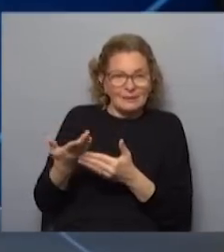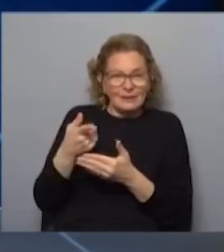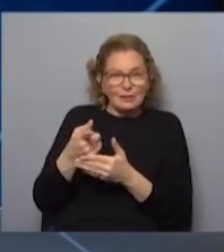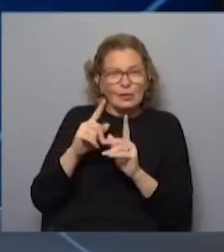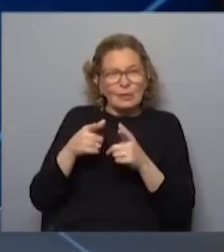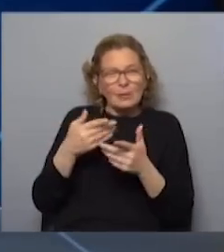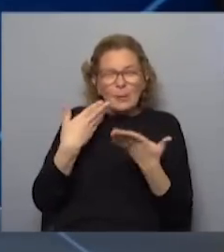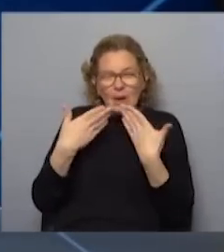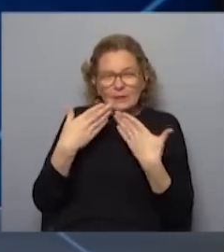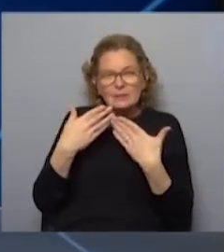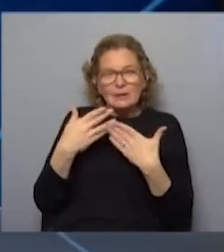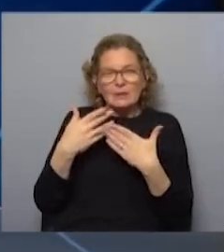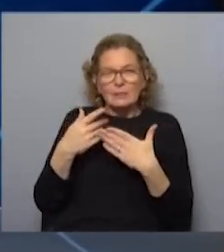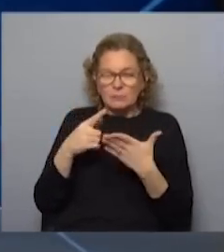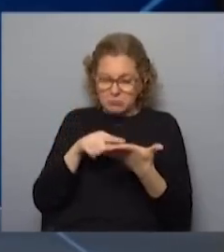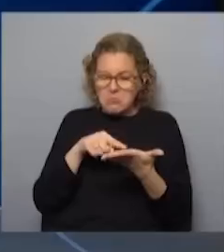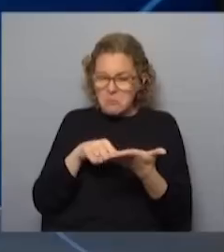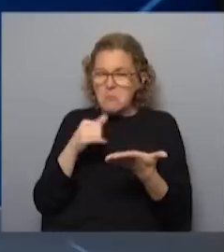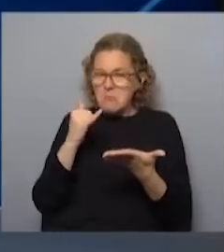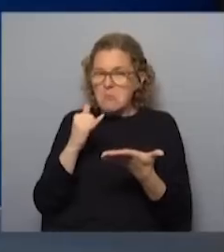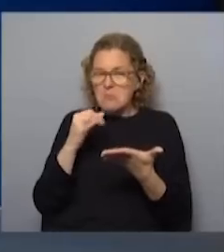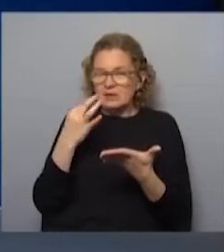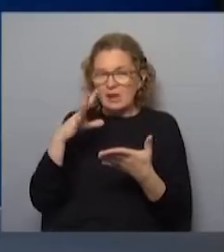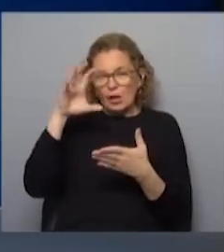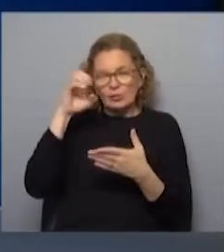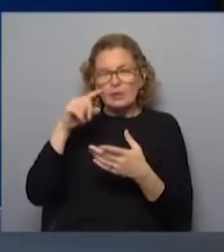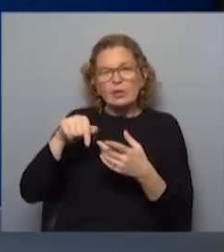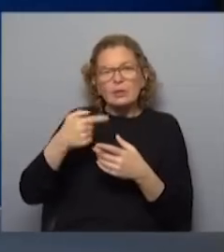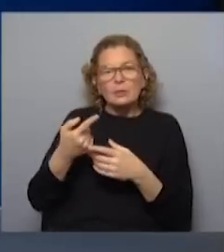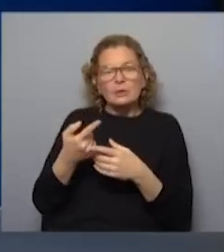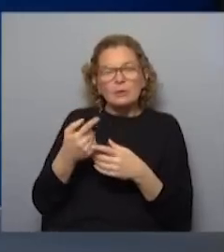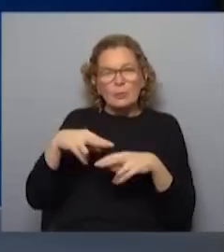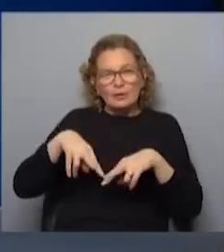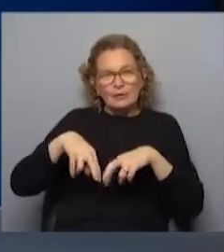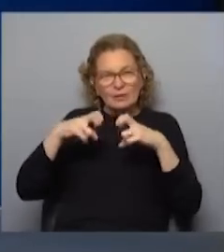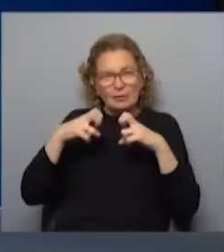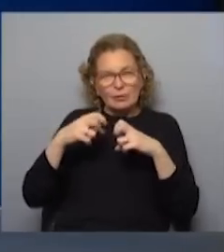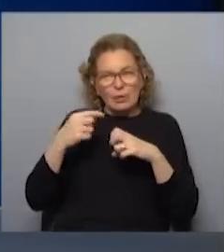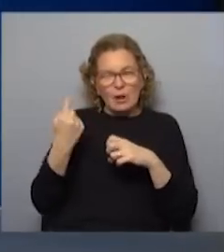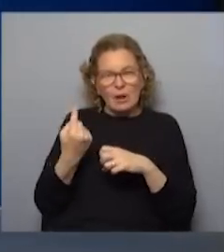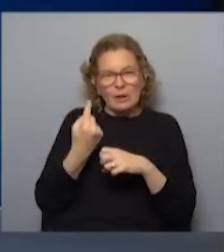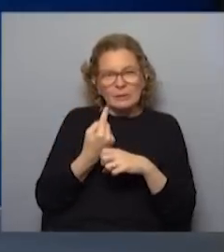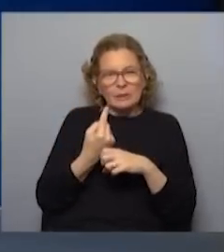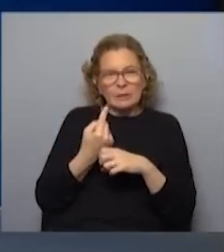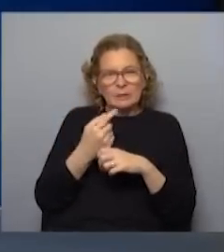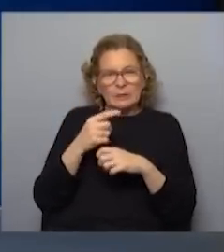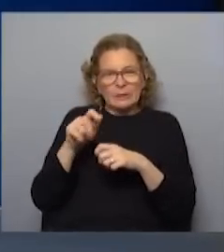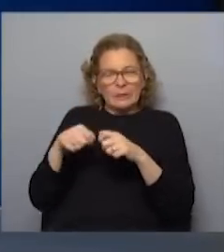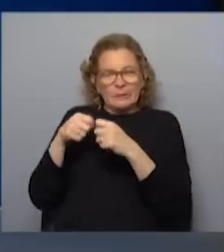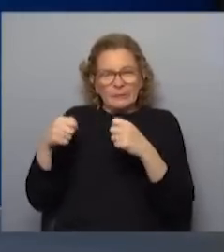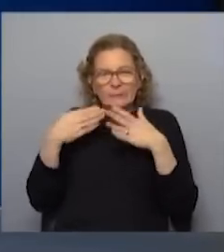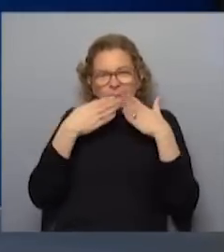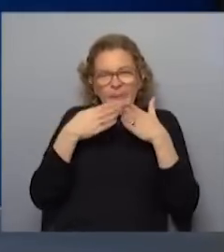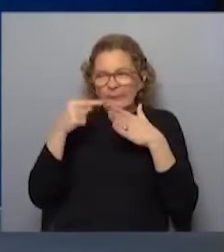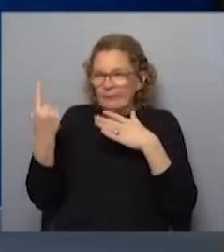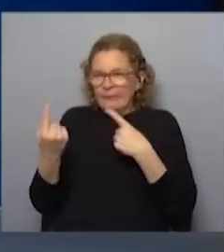parte también fue fielmente ratificada y luego hicimos una investigación nosotros mismos desde la central consultando